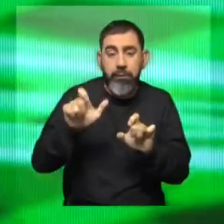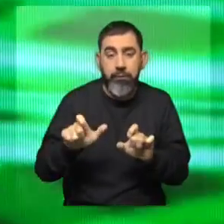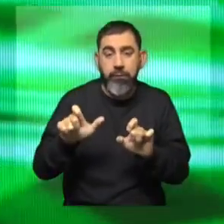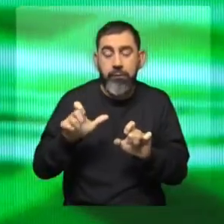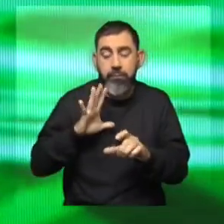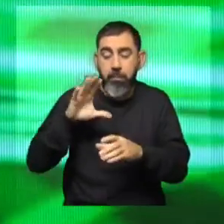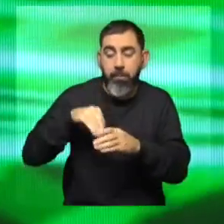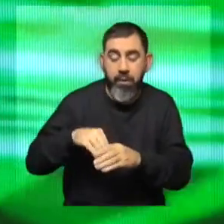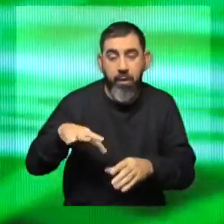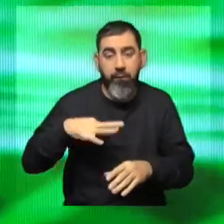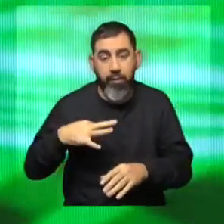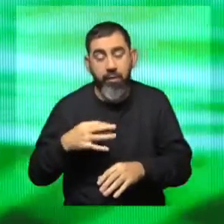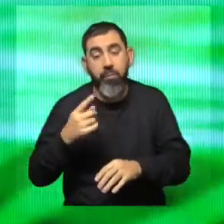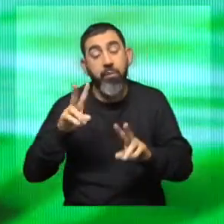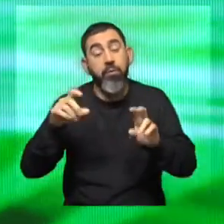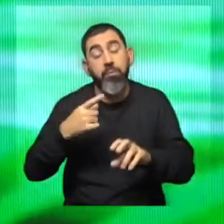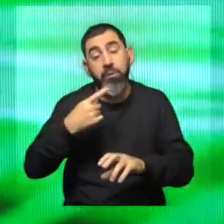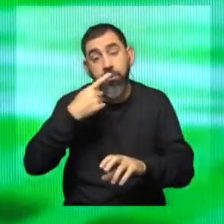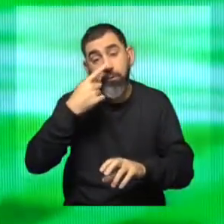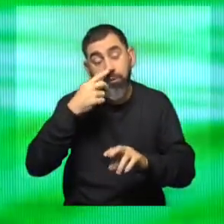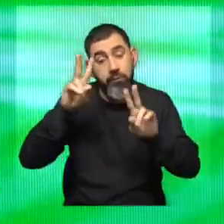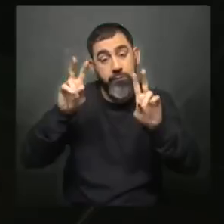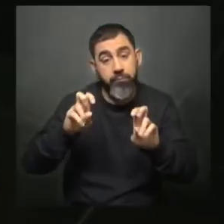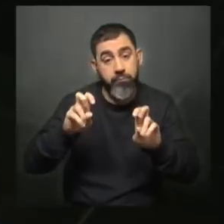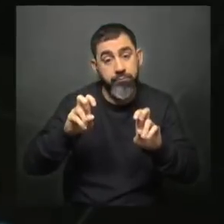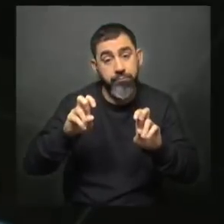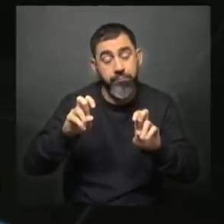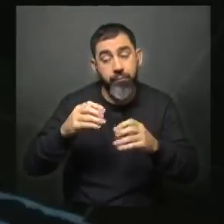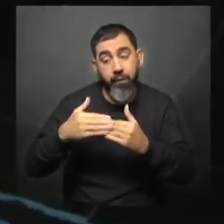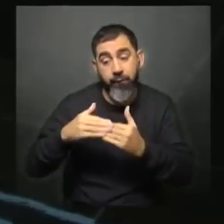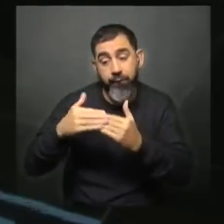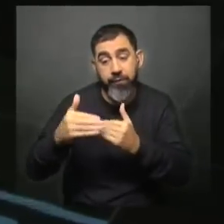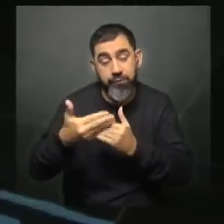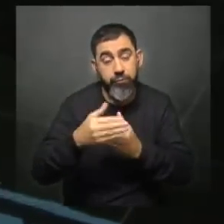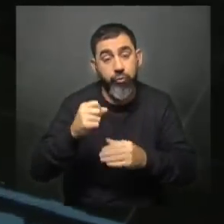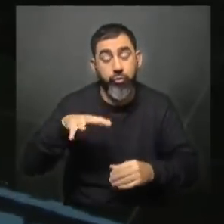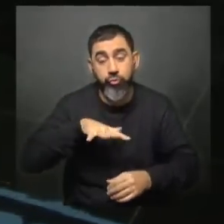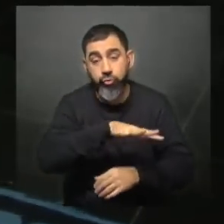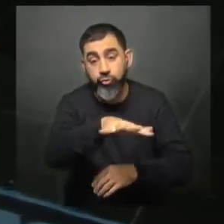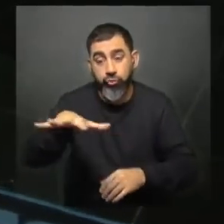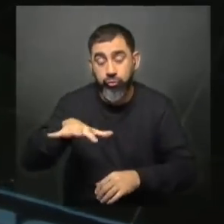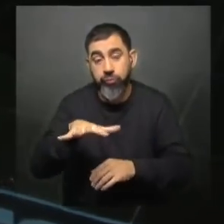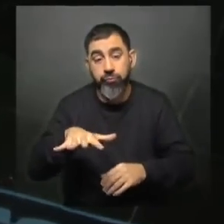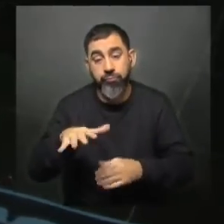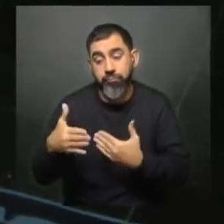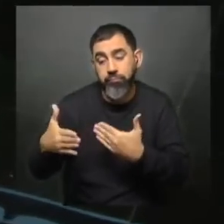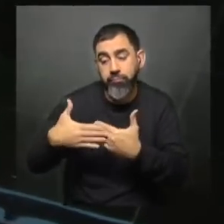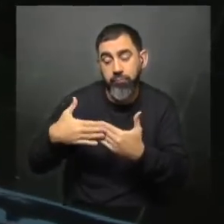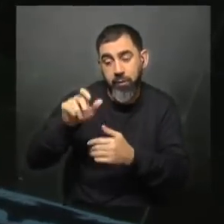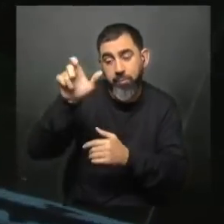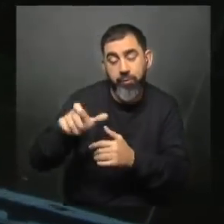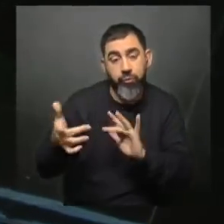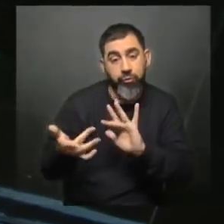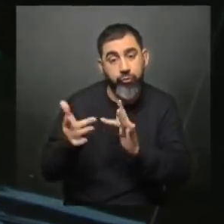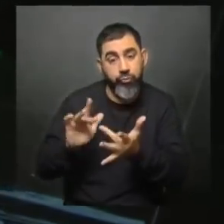invadir Este pero creo que ahí hay un punto bien interesante para para trabajar como como vecinos y como sociedad de trabajar la proximidad con esa persona